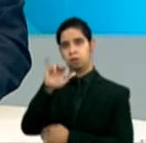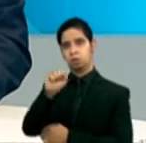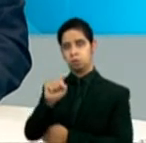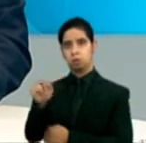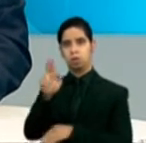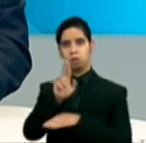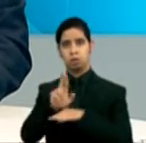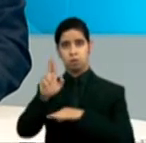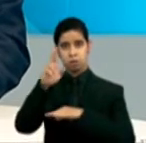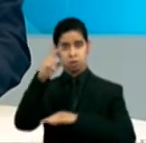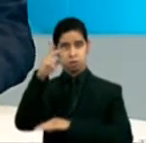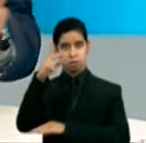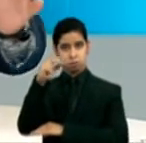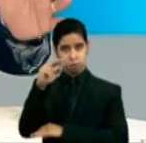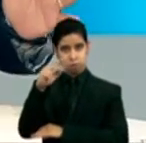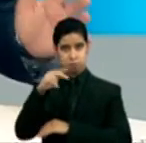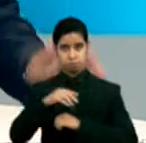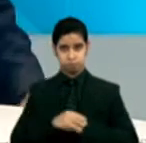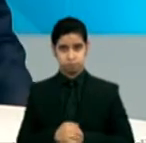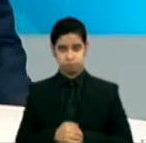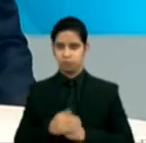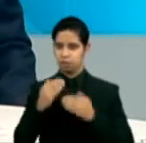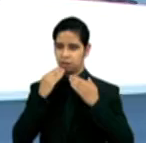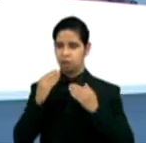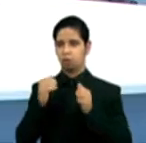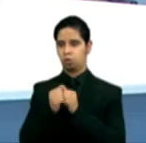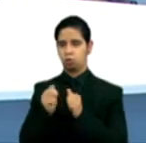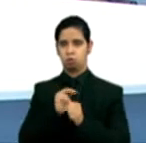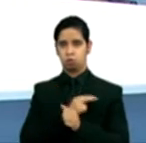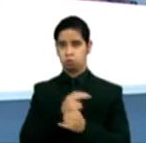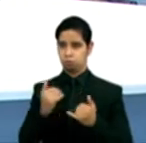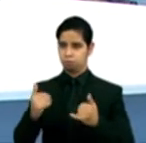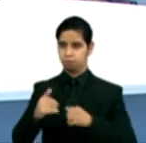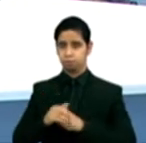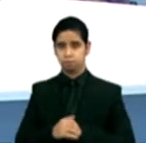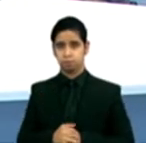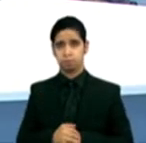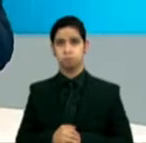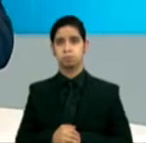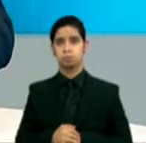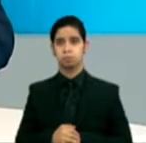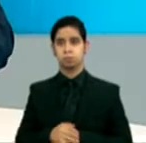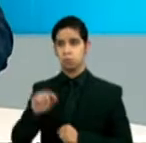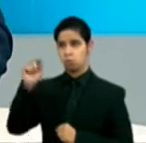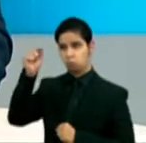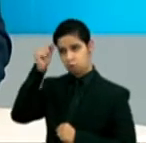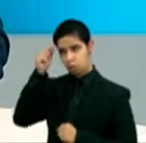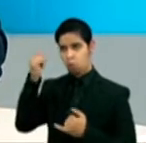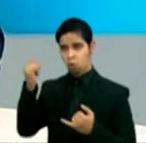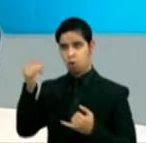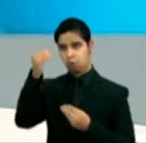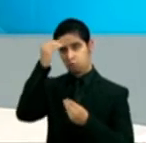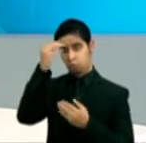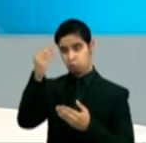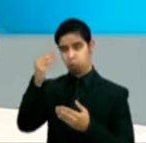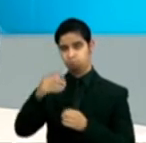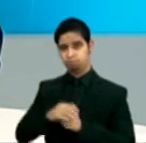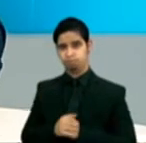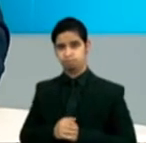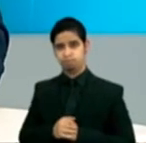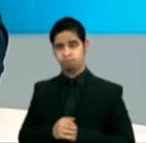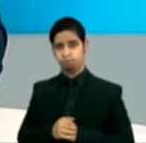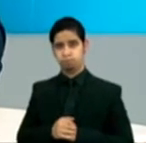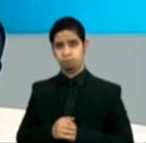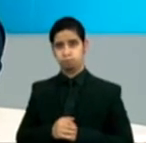Rico, recinto de Río Piedras. Gracias por estar con nosotros. Y el gobernador también señaló, dejó entrever que el próximo año